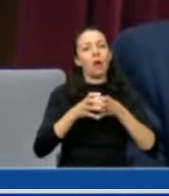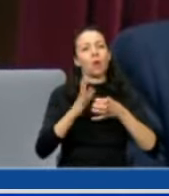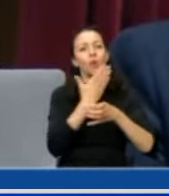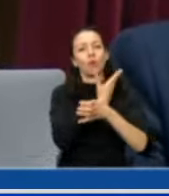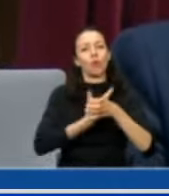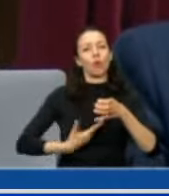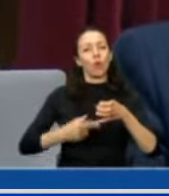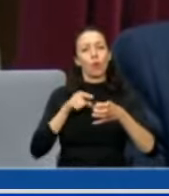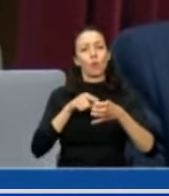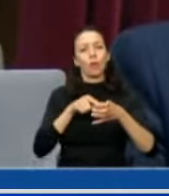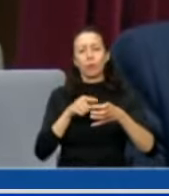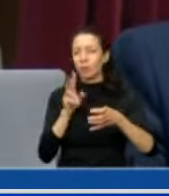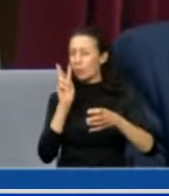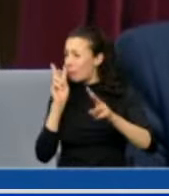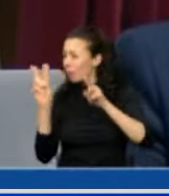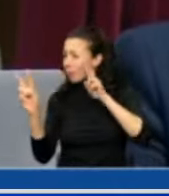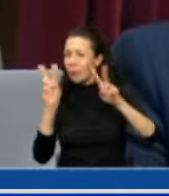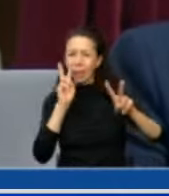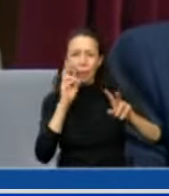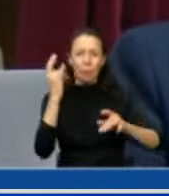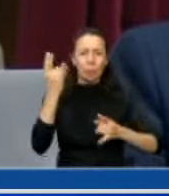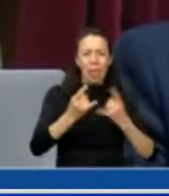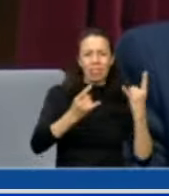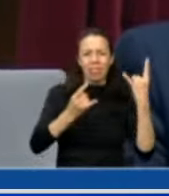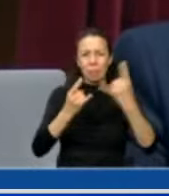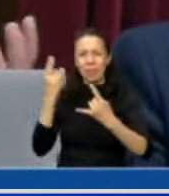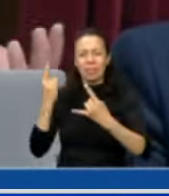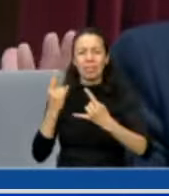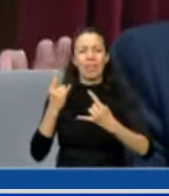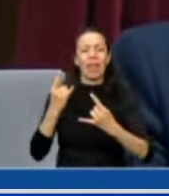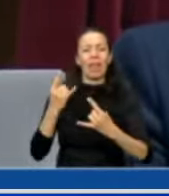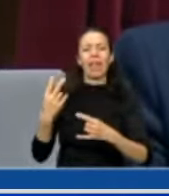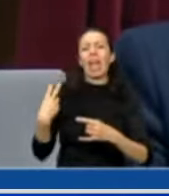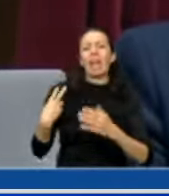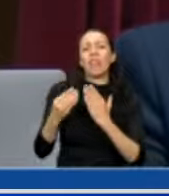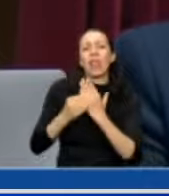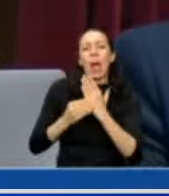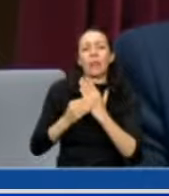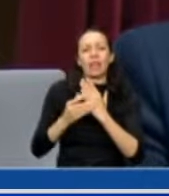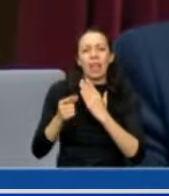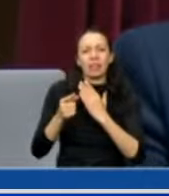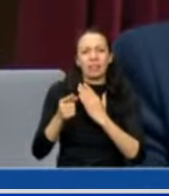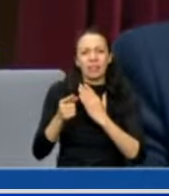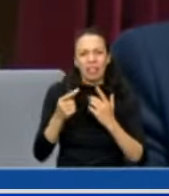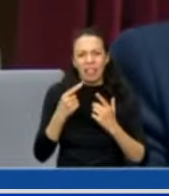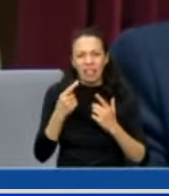que me lleve, que me haga tal cosa, lógicamente voy a ser